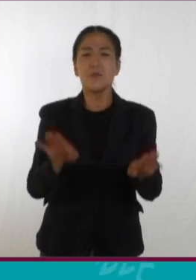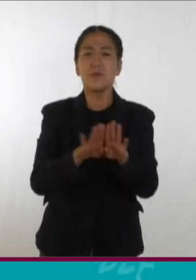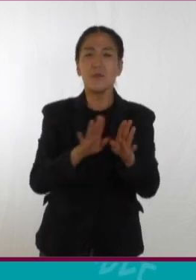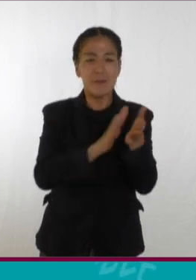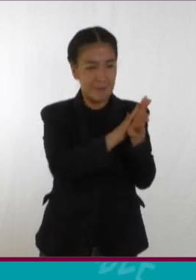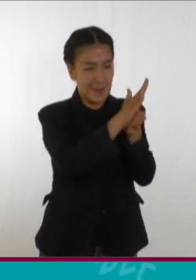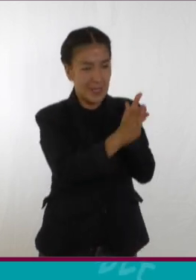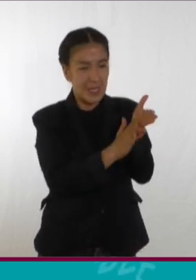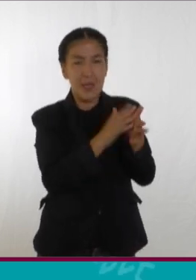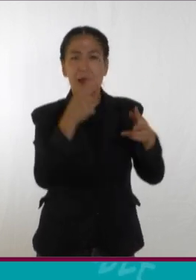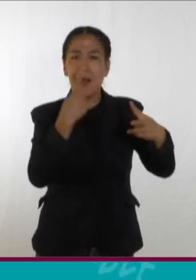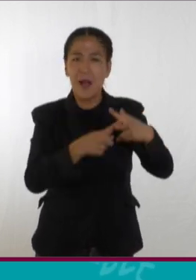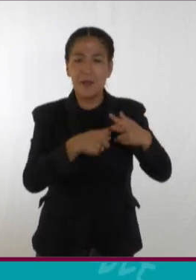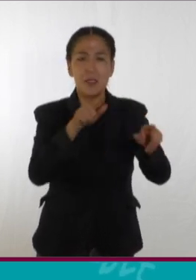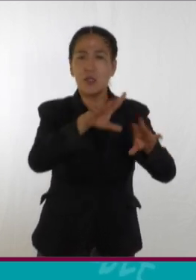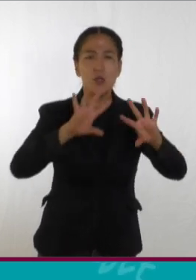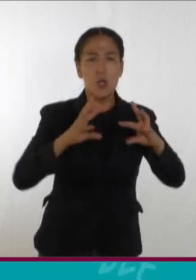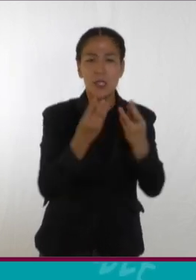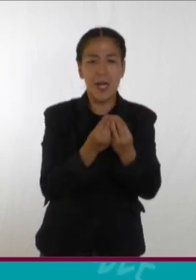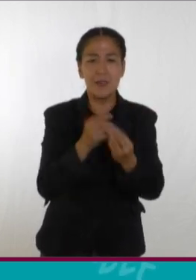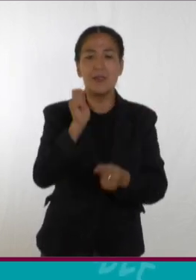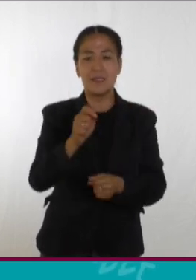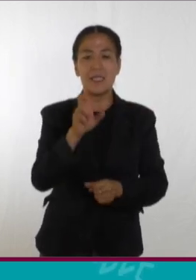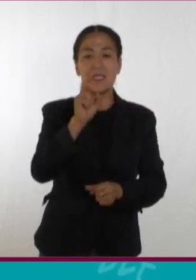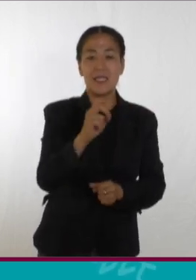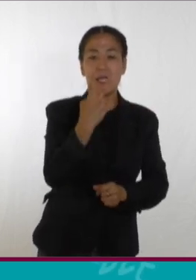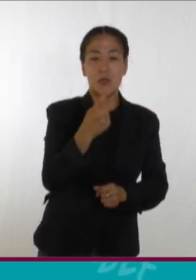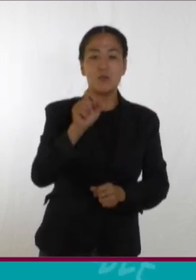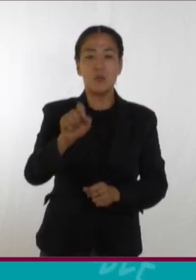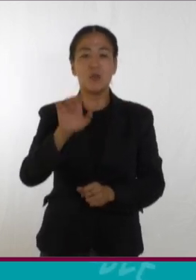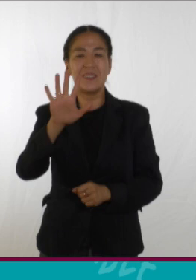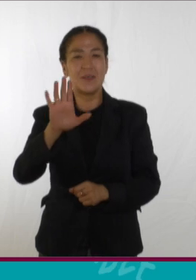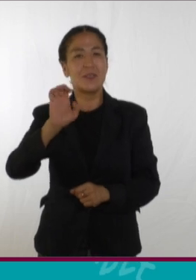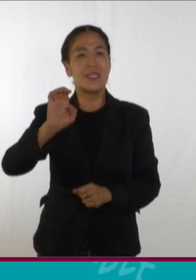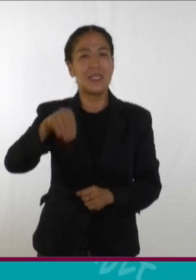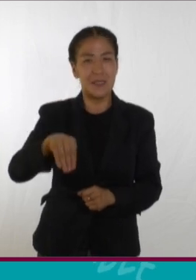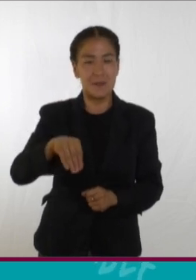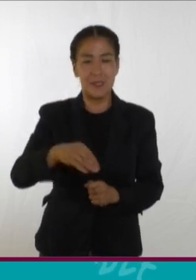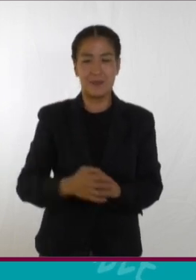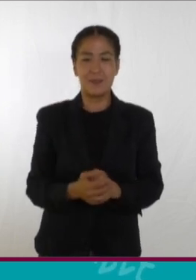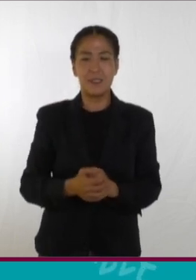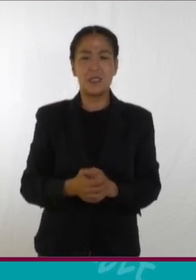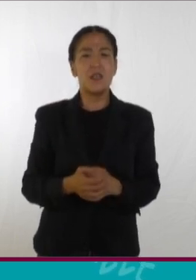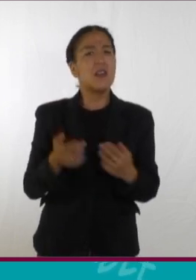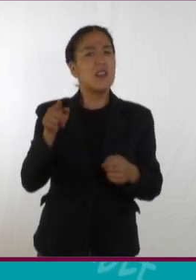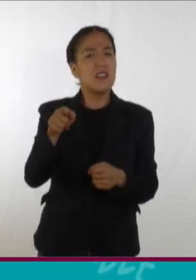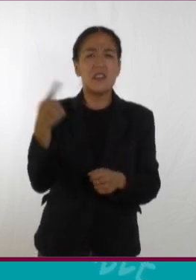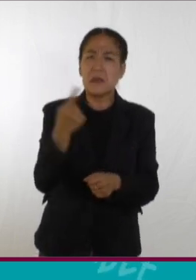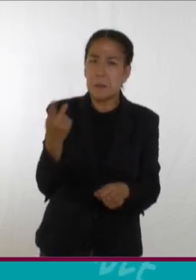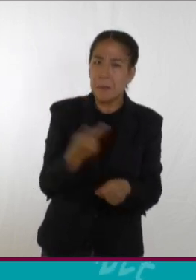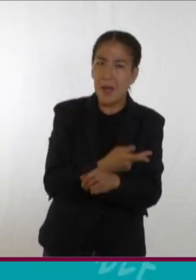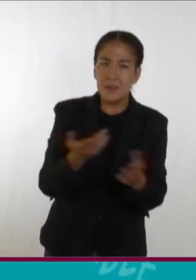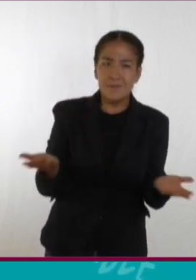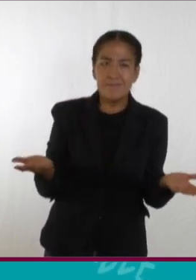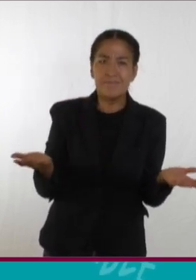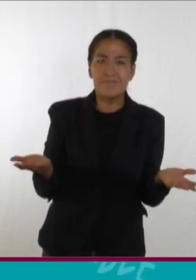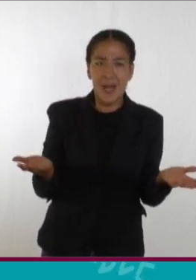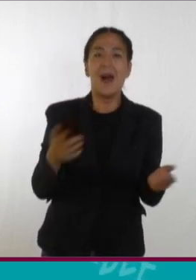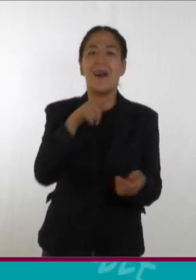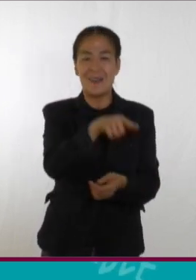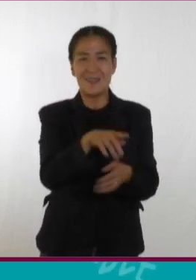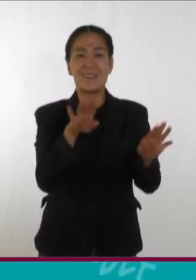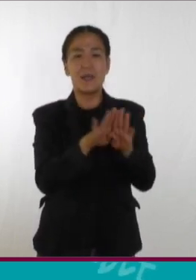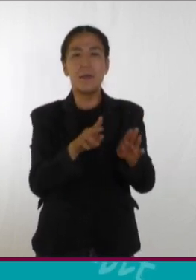Sin embargo, al calcular el área del triángulo en total, obtenemos un área de 32.5 centímetros.